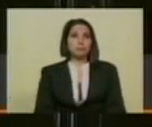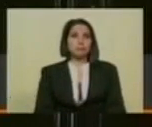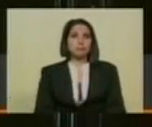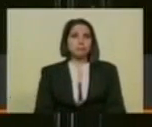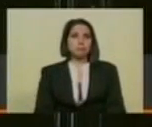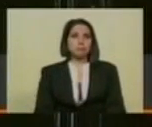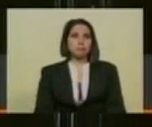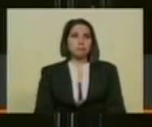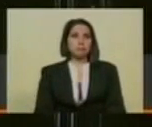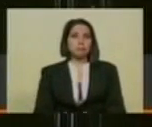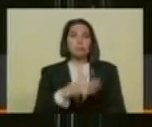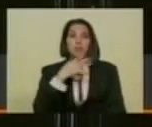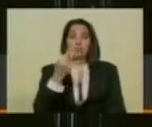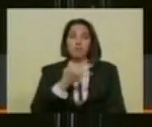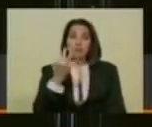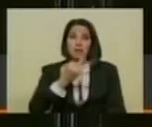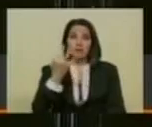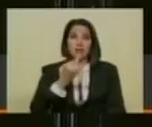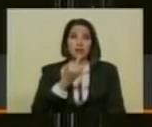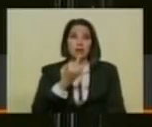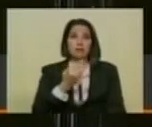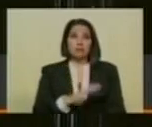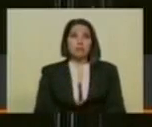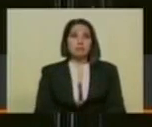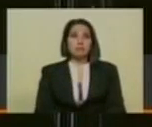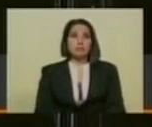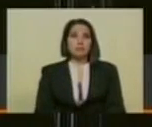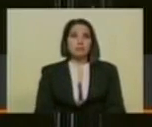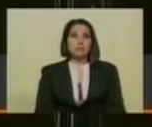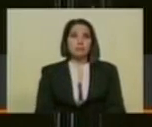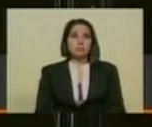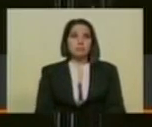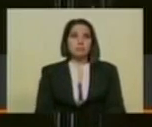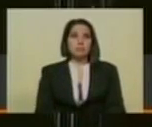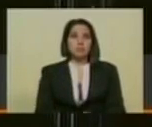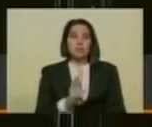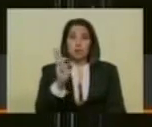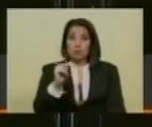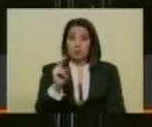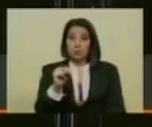Pero de verdad, verdadita, nunca